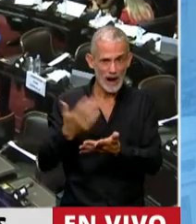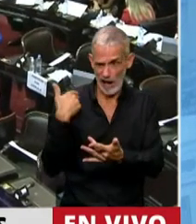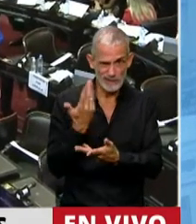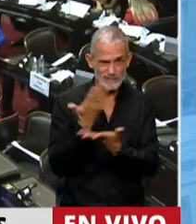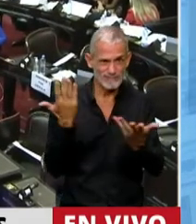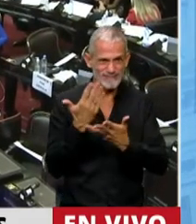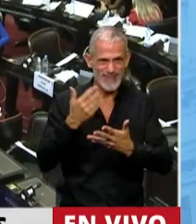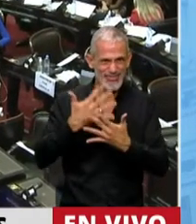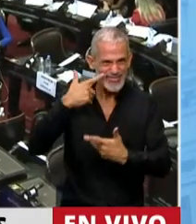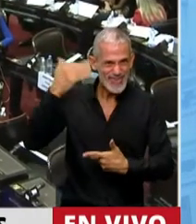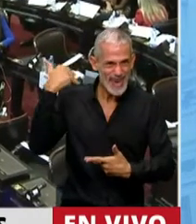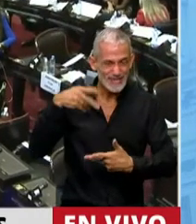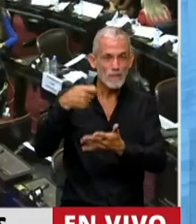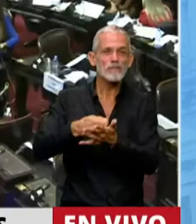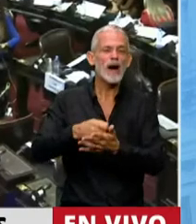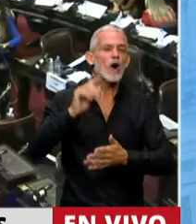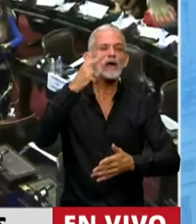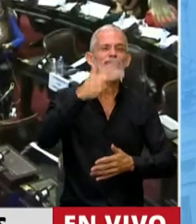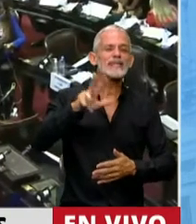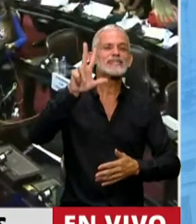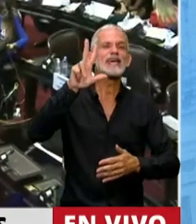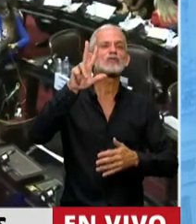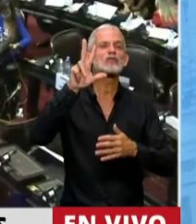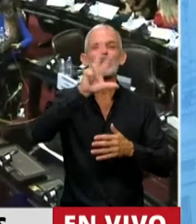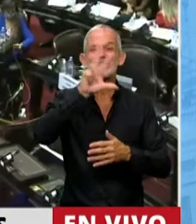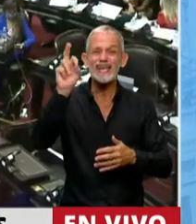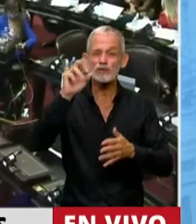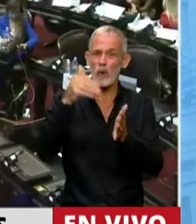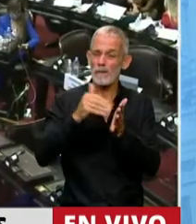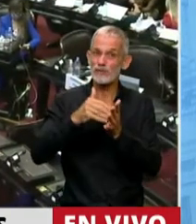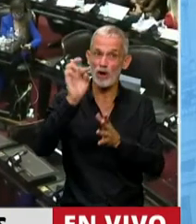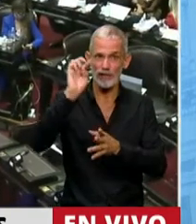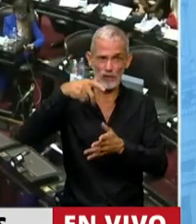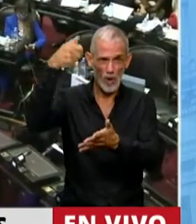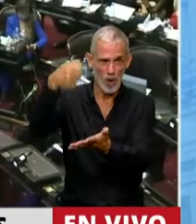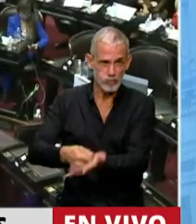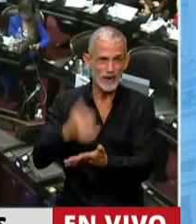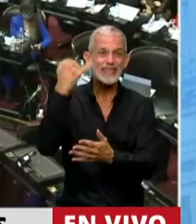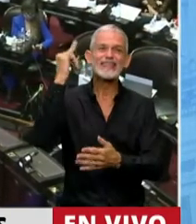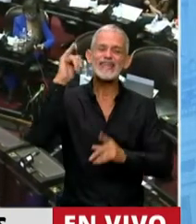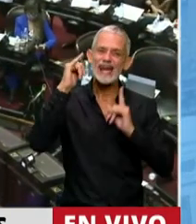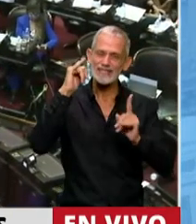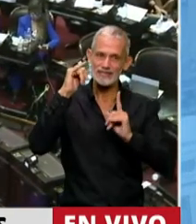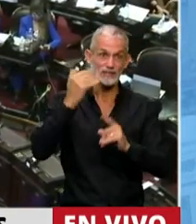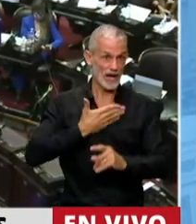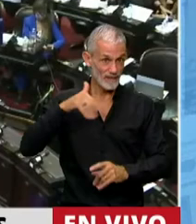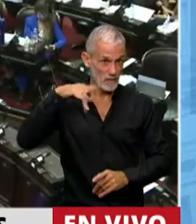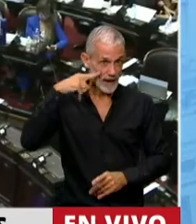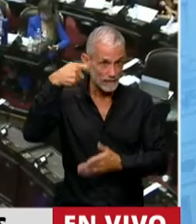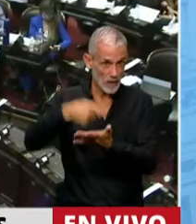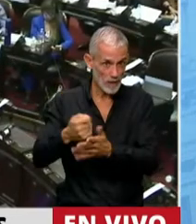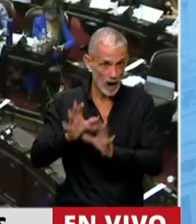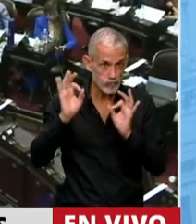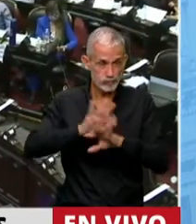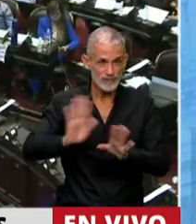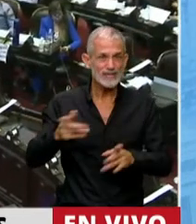hace días, el gobierno pagó 300 millones de dólares, intereses al Fondo Monetario